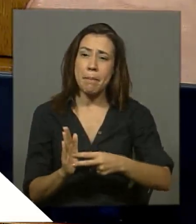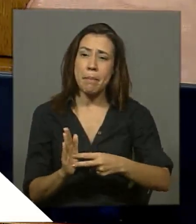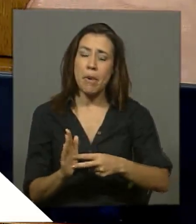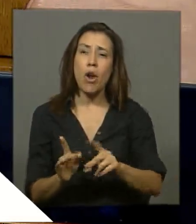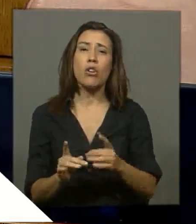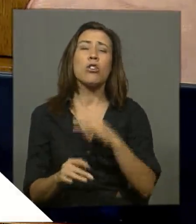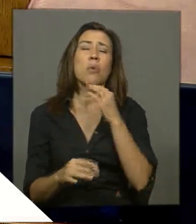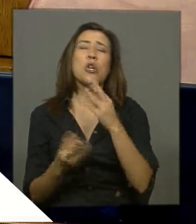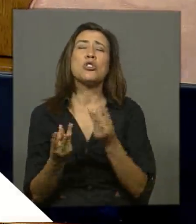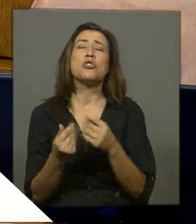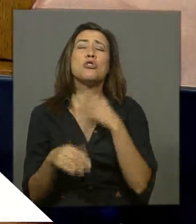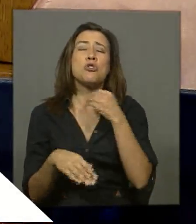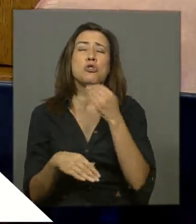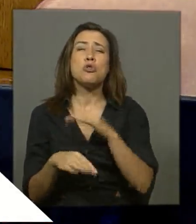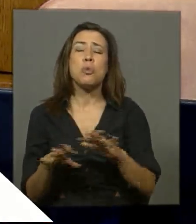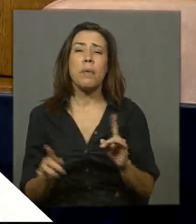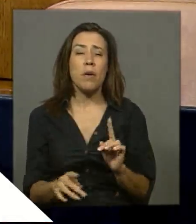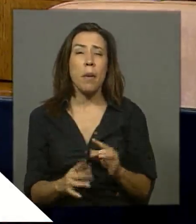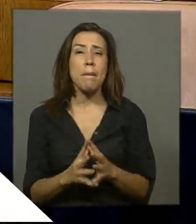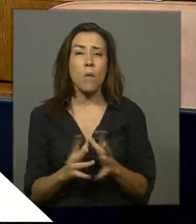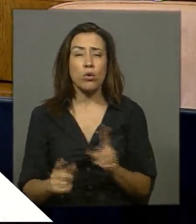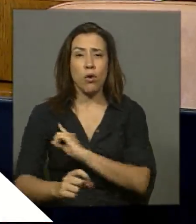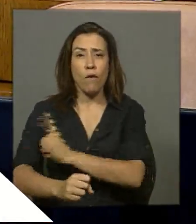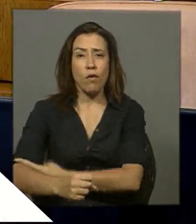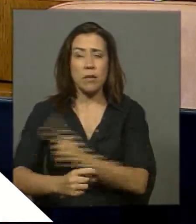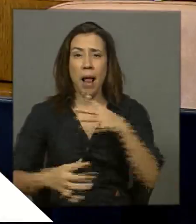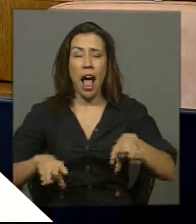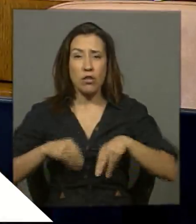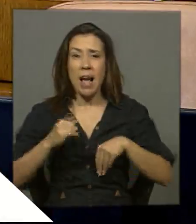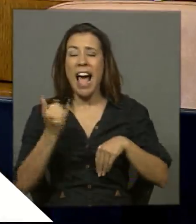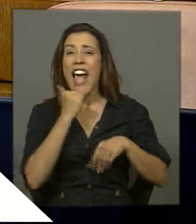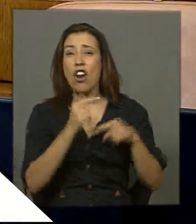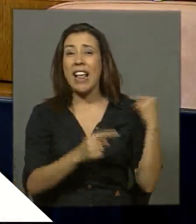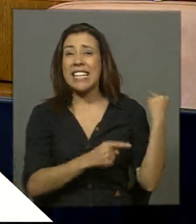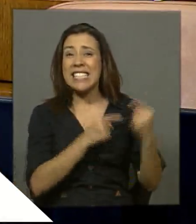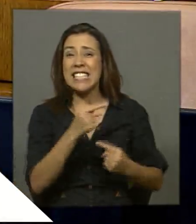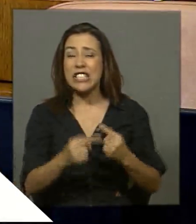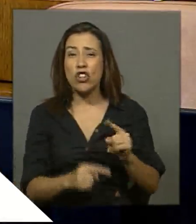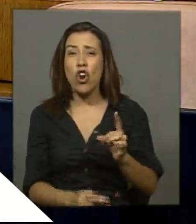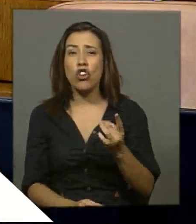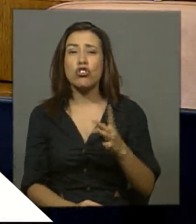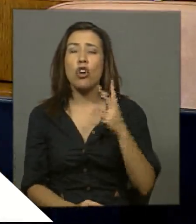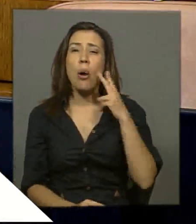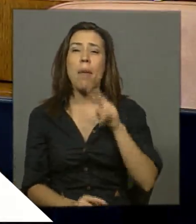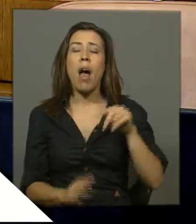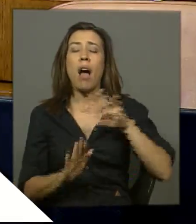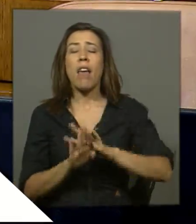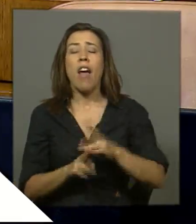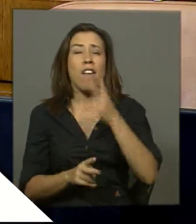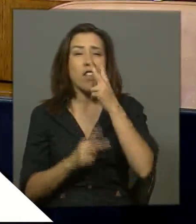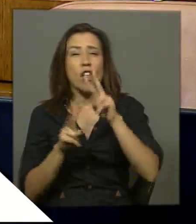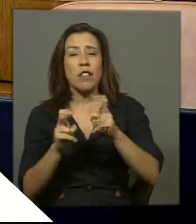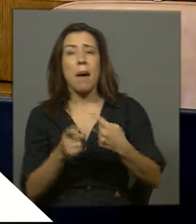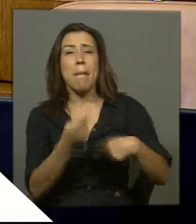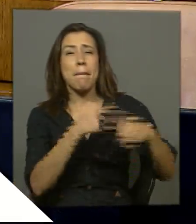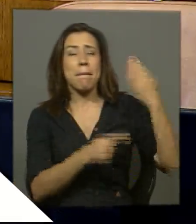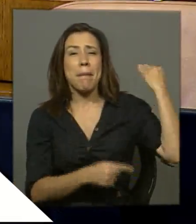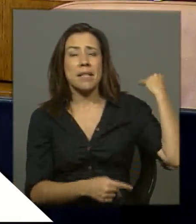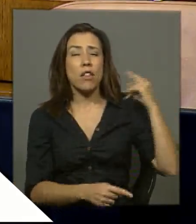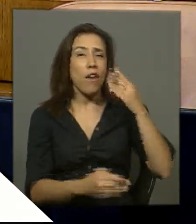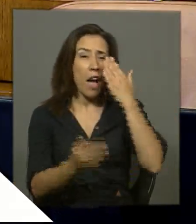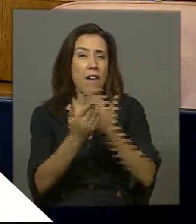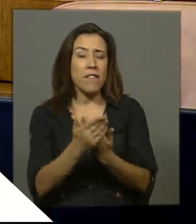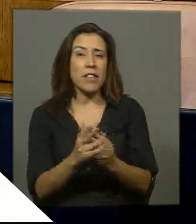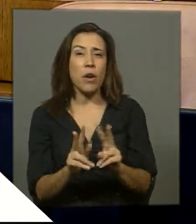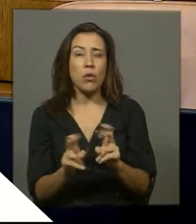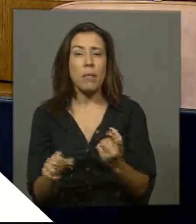superficiales Y por cierto mucho coraje para asumir los errores históricos no para quedarse anclados en el pasado sino para enfrentar un